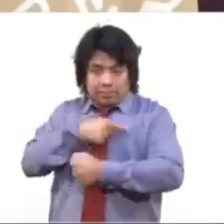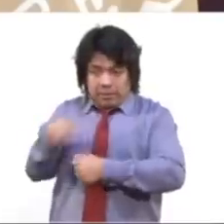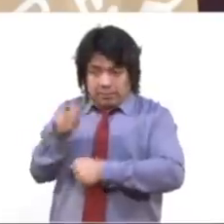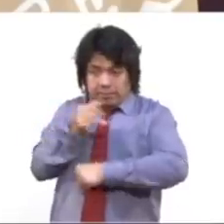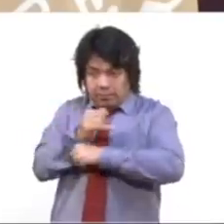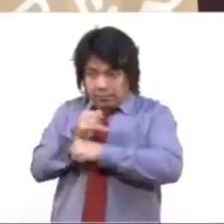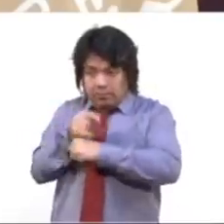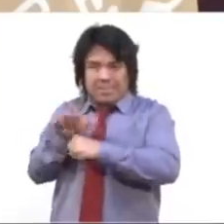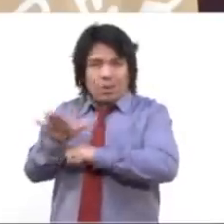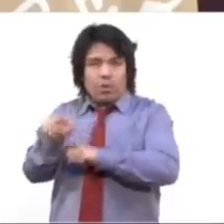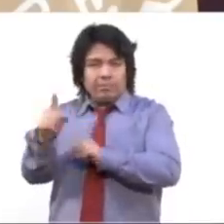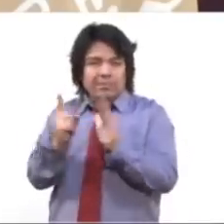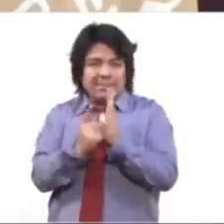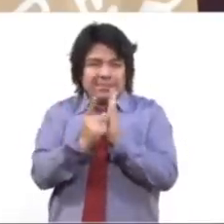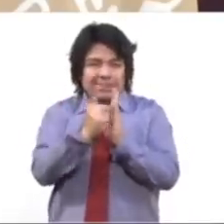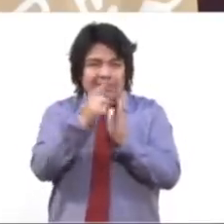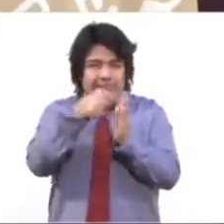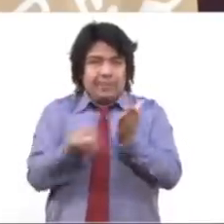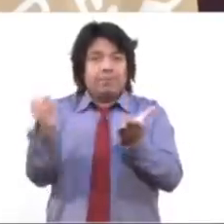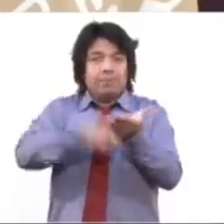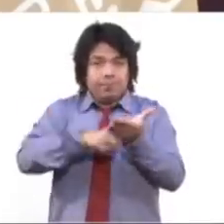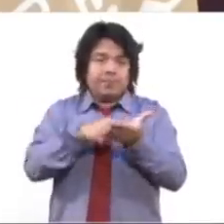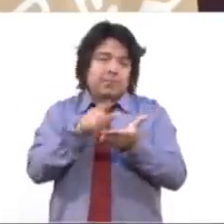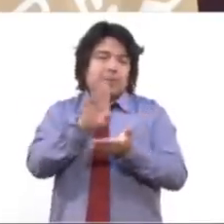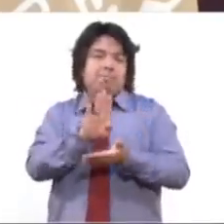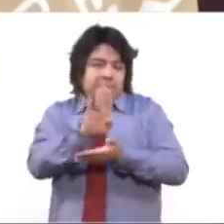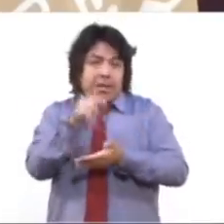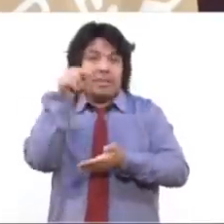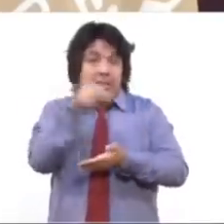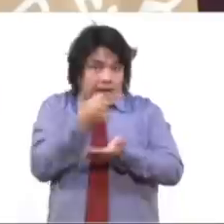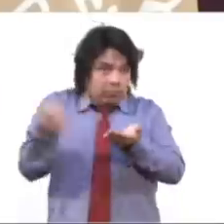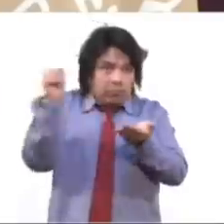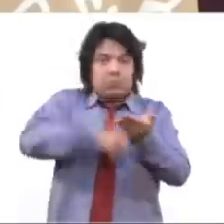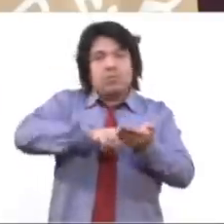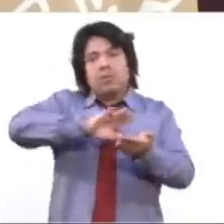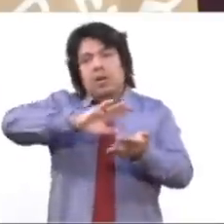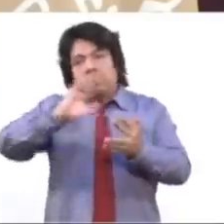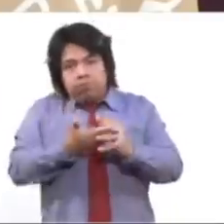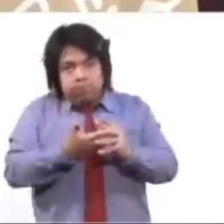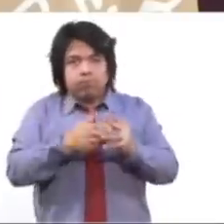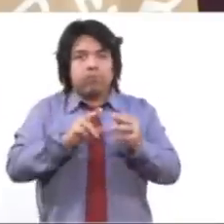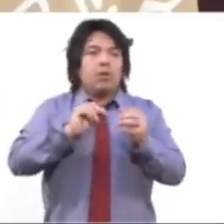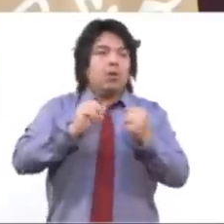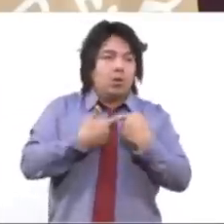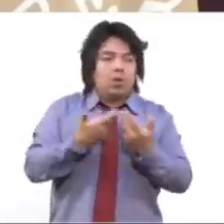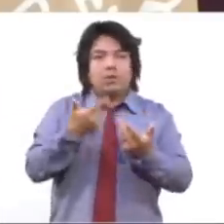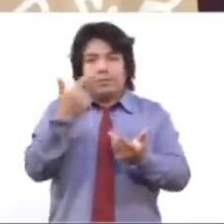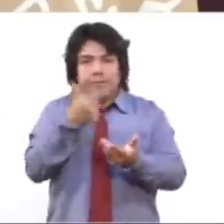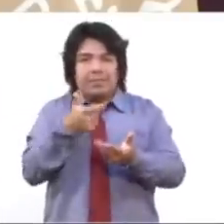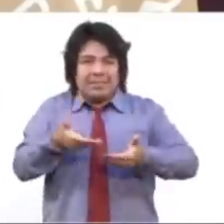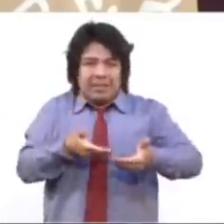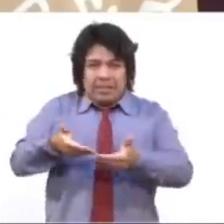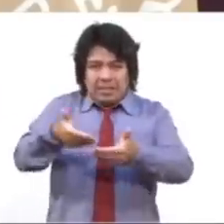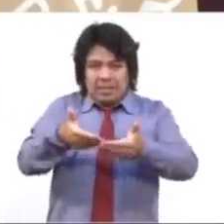investigar el departamento en donde presuntamente pudo haber ocurrido el feminicidio, en la calle